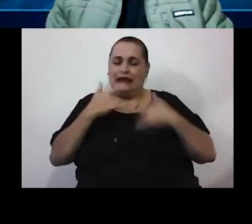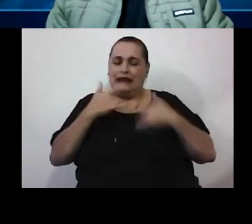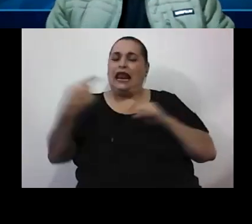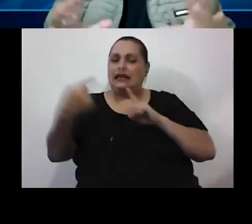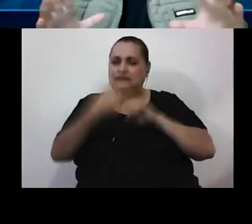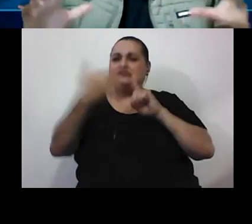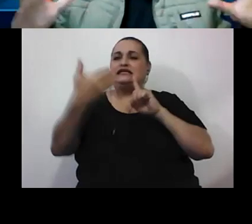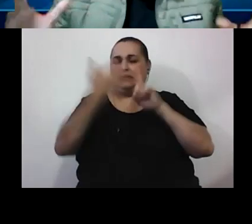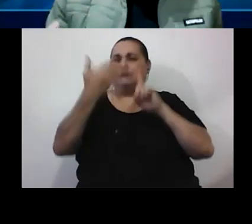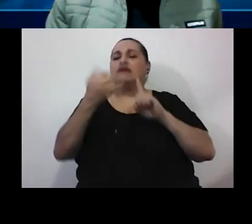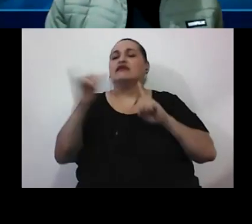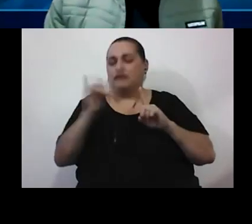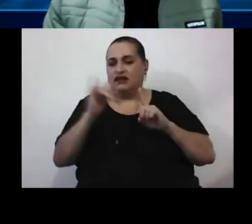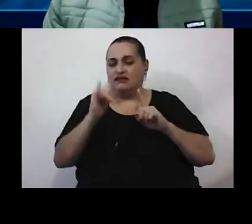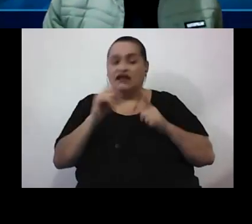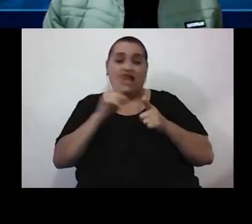Entonces sigamos bajo